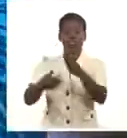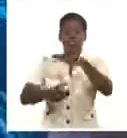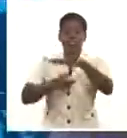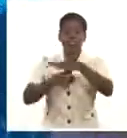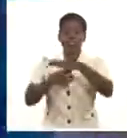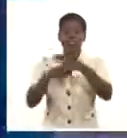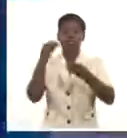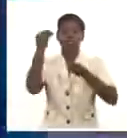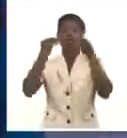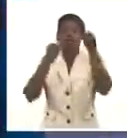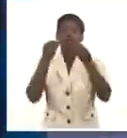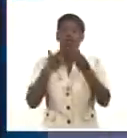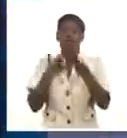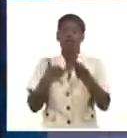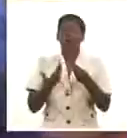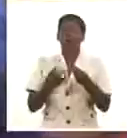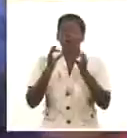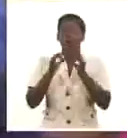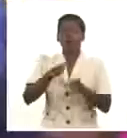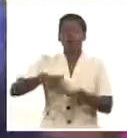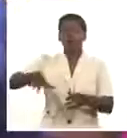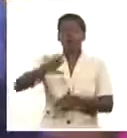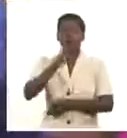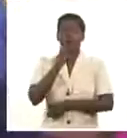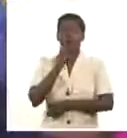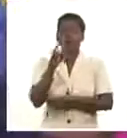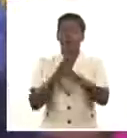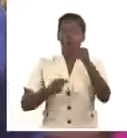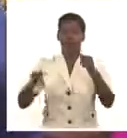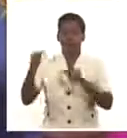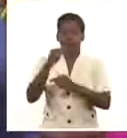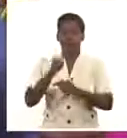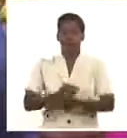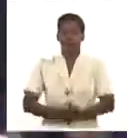demarcación. Desde Guantánamo, Miguel Reyes Mendoza, Sistema Informativo de la Televisión.